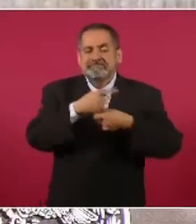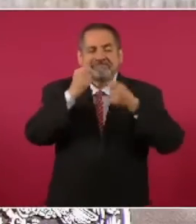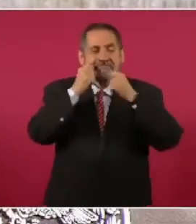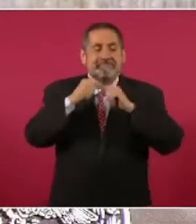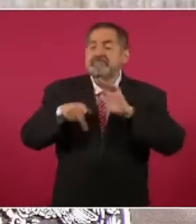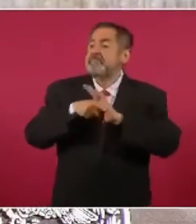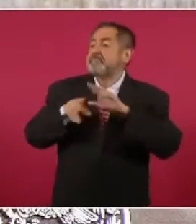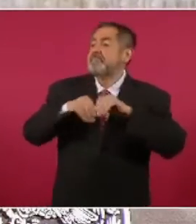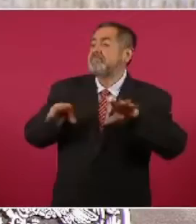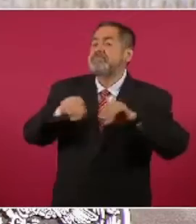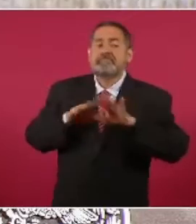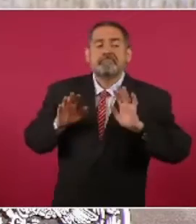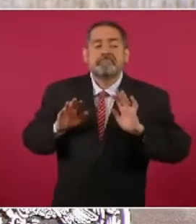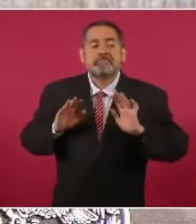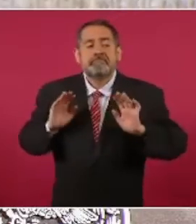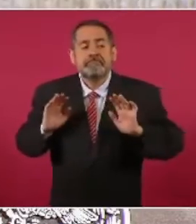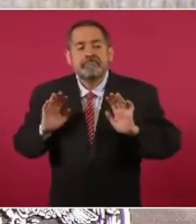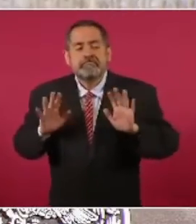Hasta ahí.